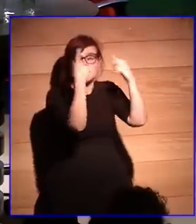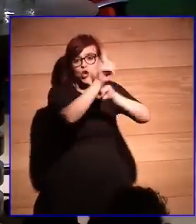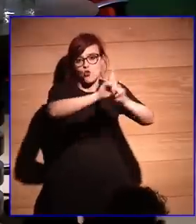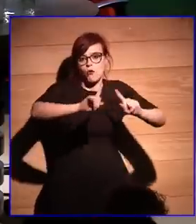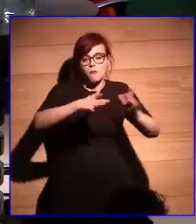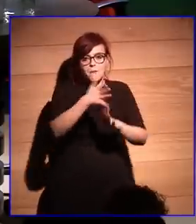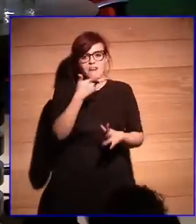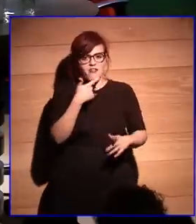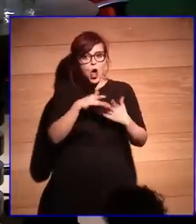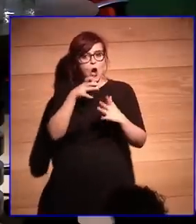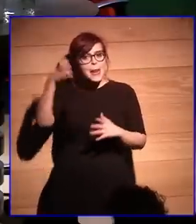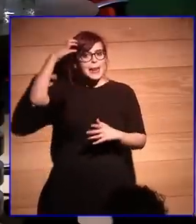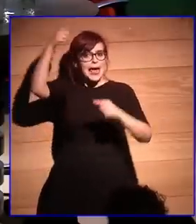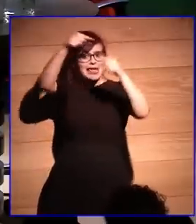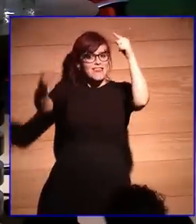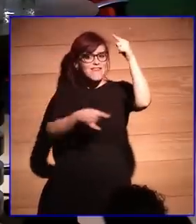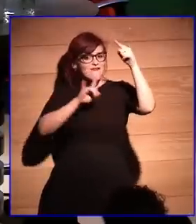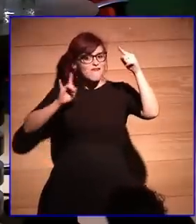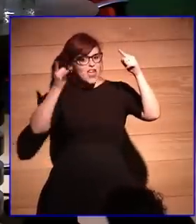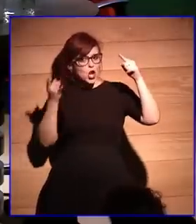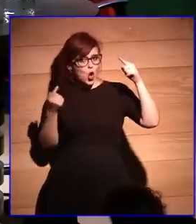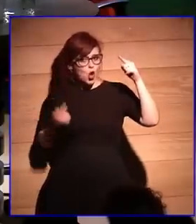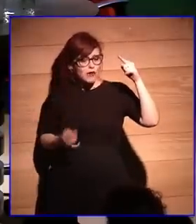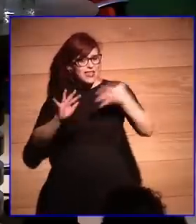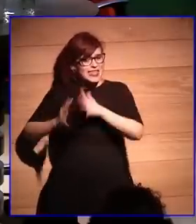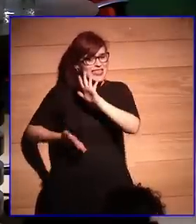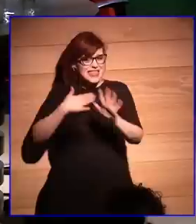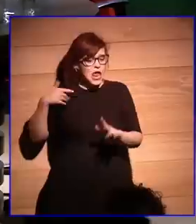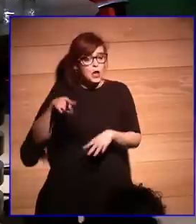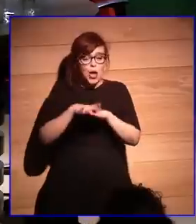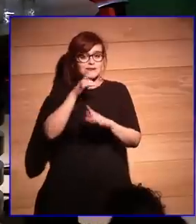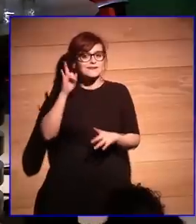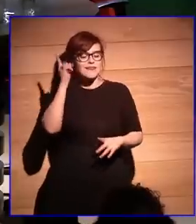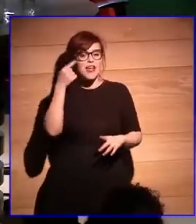infierno que ser sirviente en el cielo, que ¿no? Servir en el cielo. Efectivamente es lo que dice Satán.